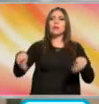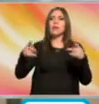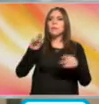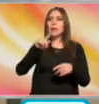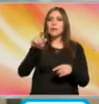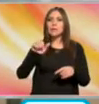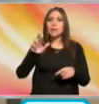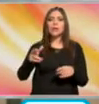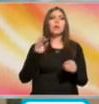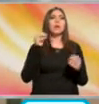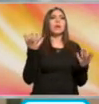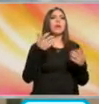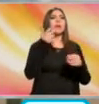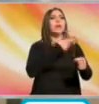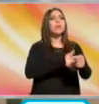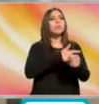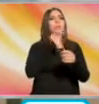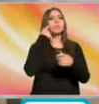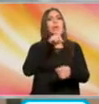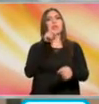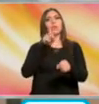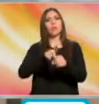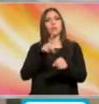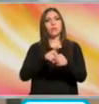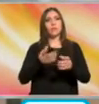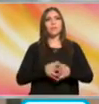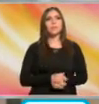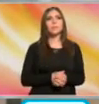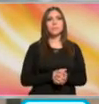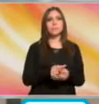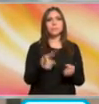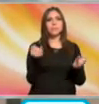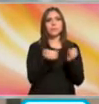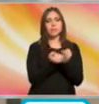gestionando donativos, ¿no? Tenemos también